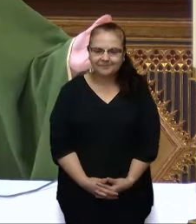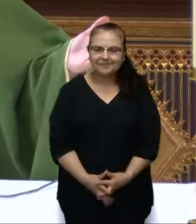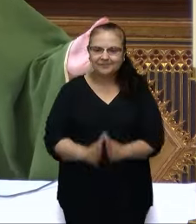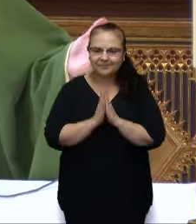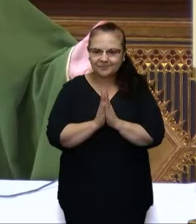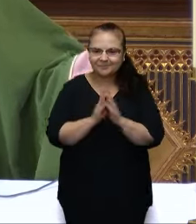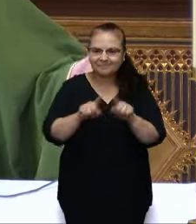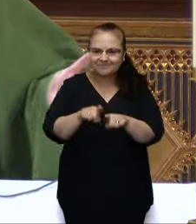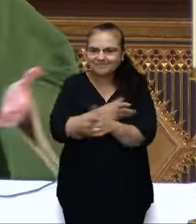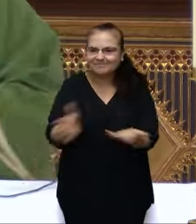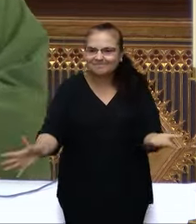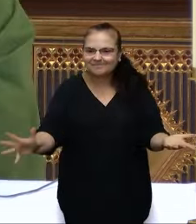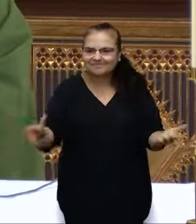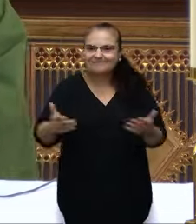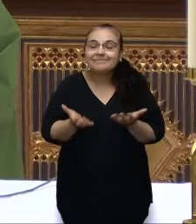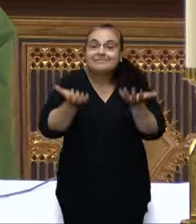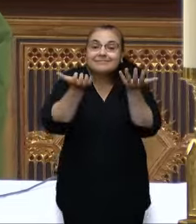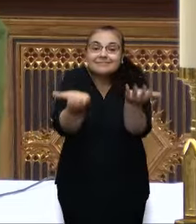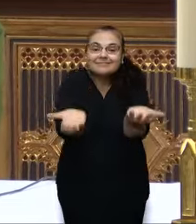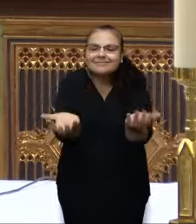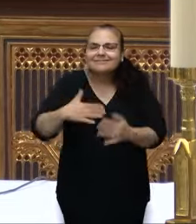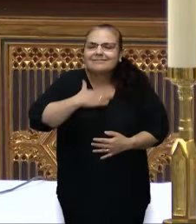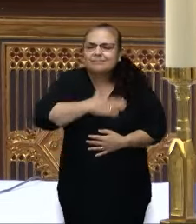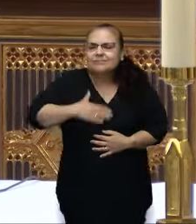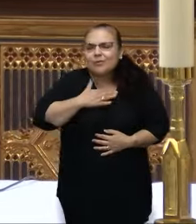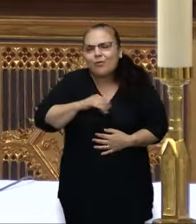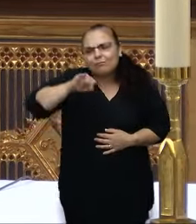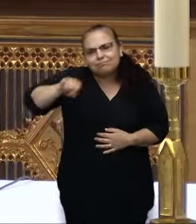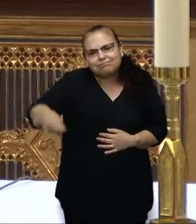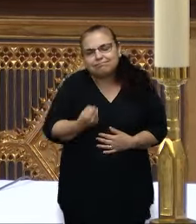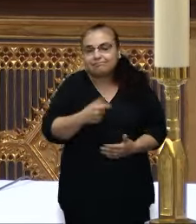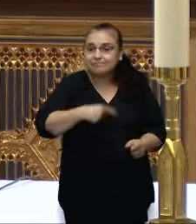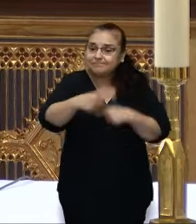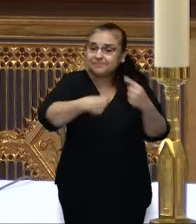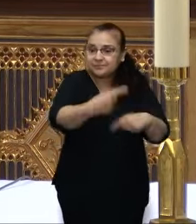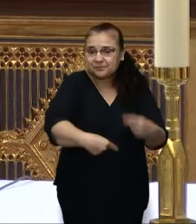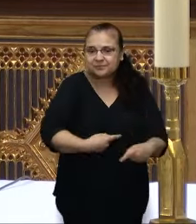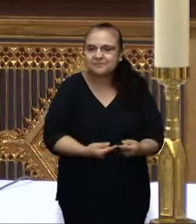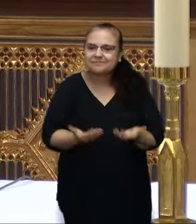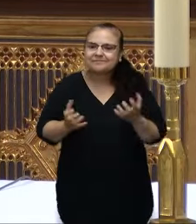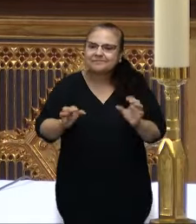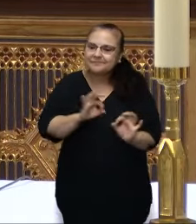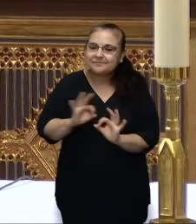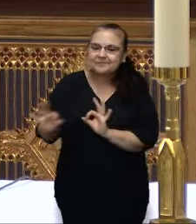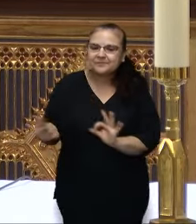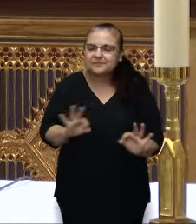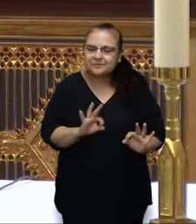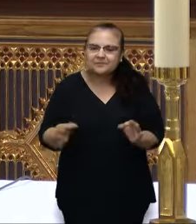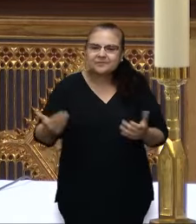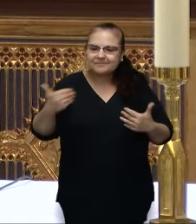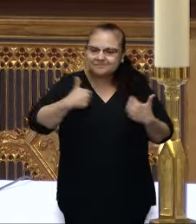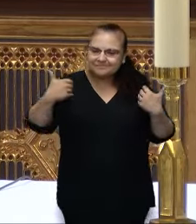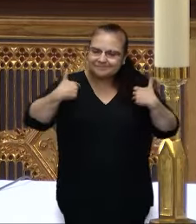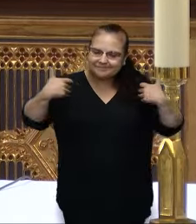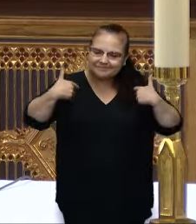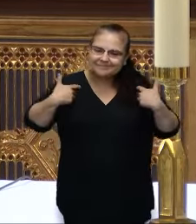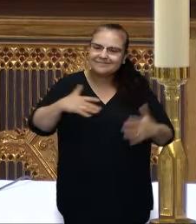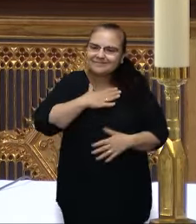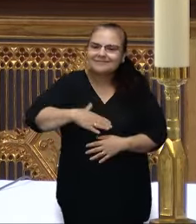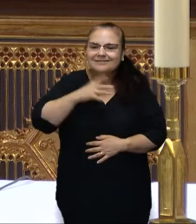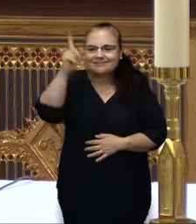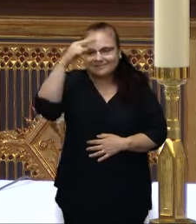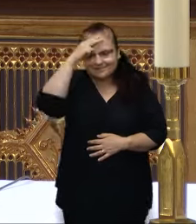orad hermanos para que llevando al altar los gozos y las fatigas de cada día nos dispongamos a ofrecer el sacrificio agradable a Dios